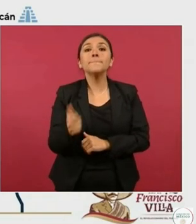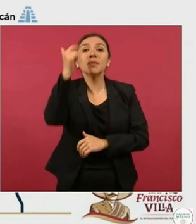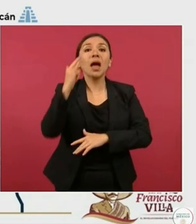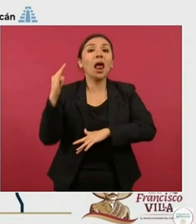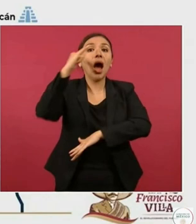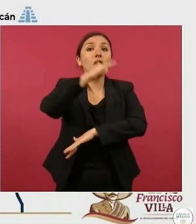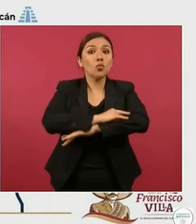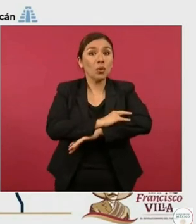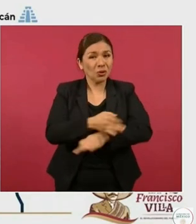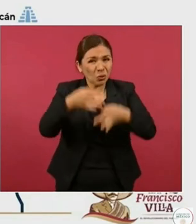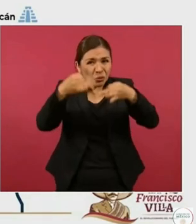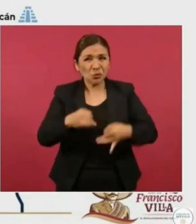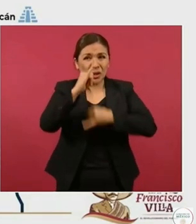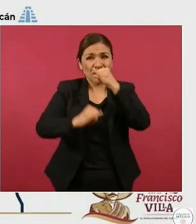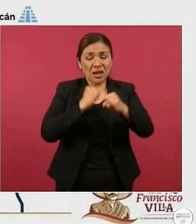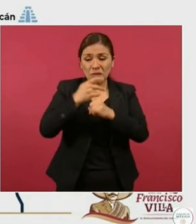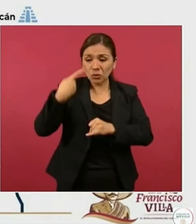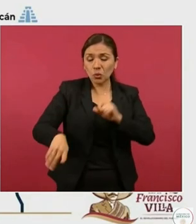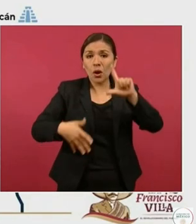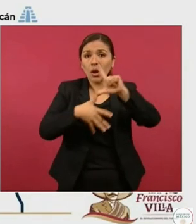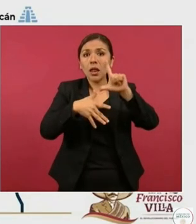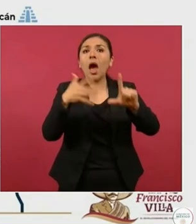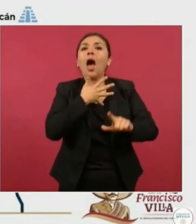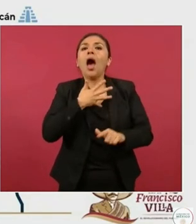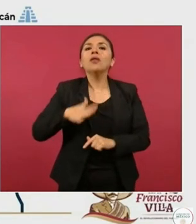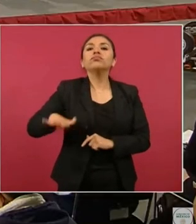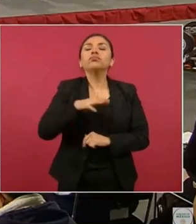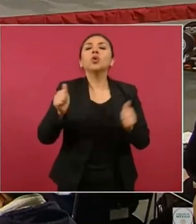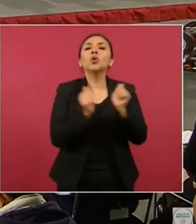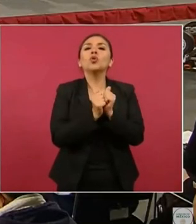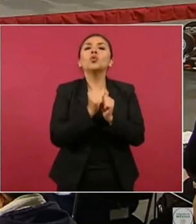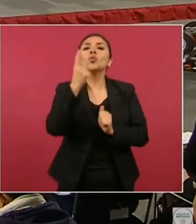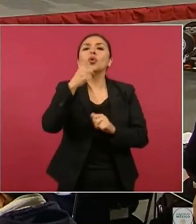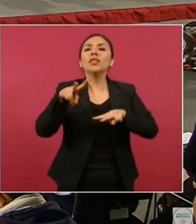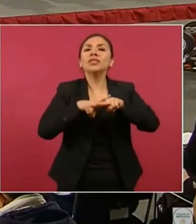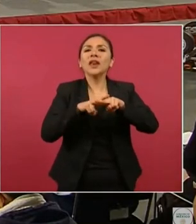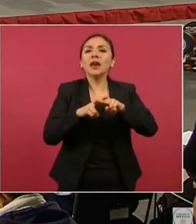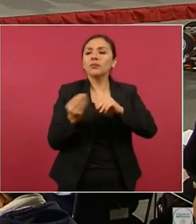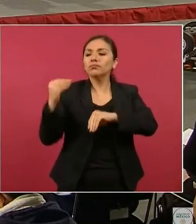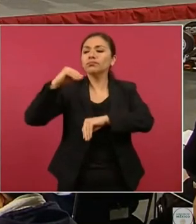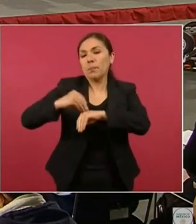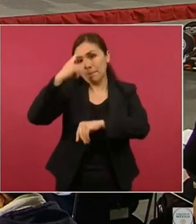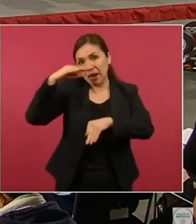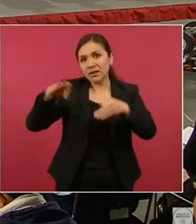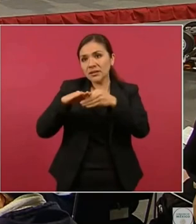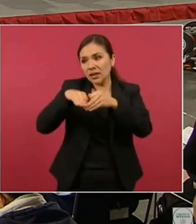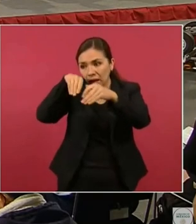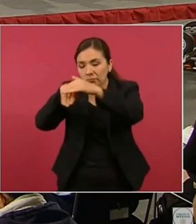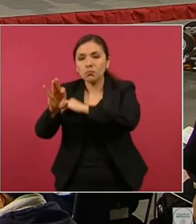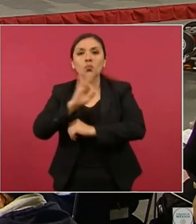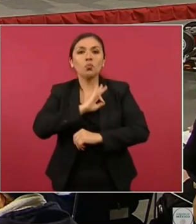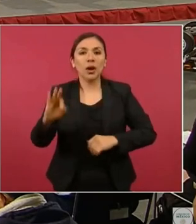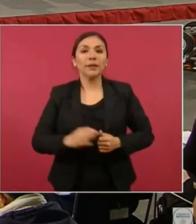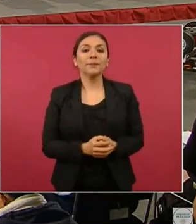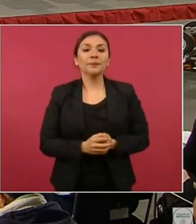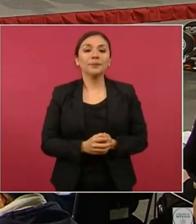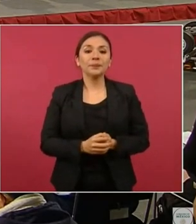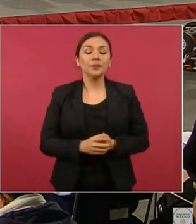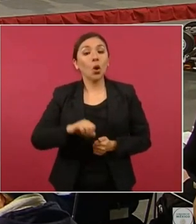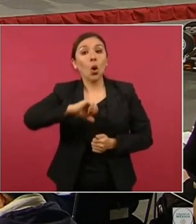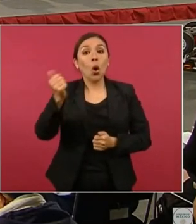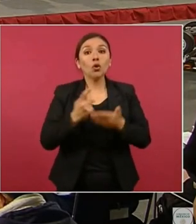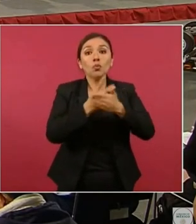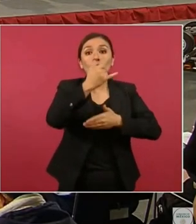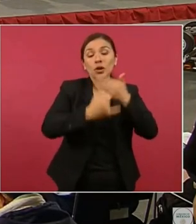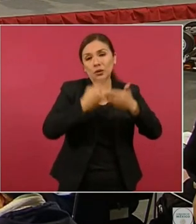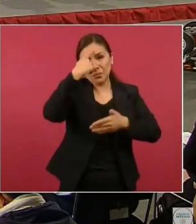aeropuerto internacional en América Latina en contar con una terminal de un tren suburbano en su interior. El siguiente proyecto